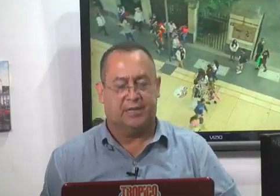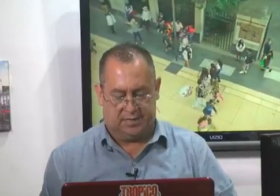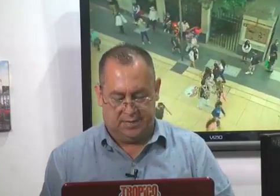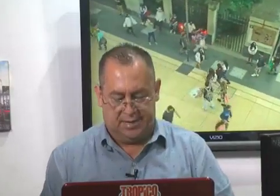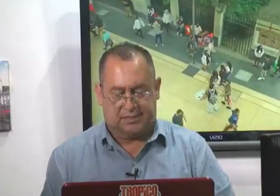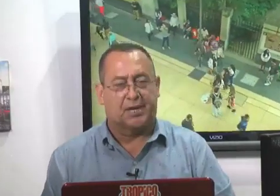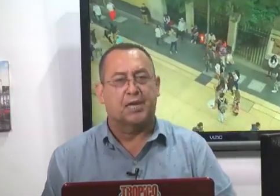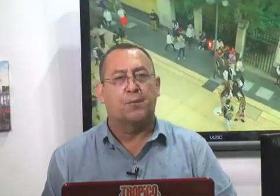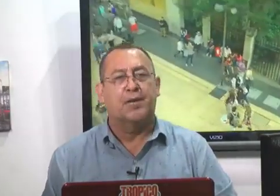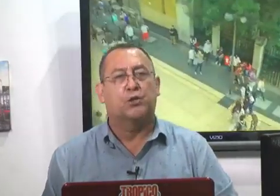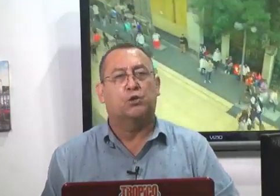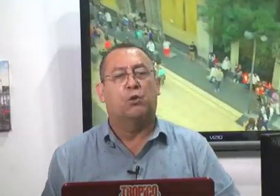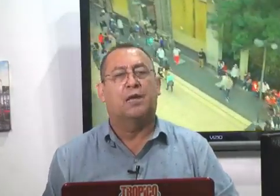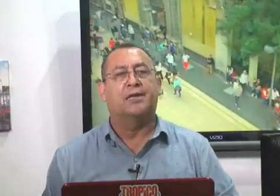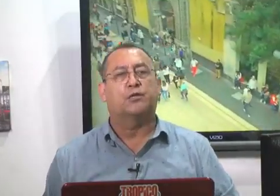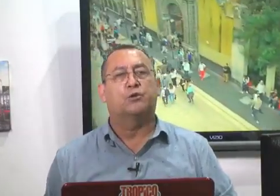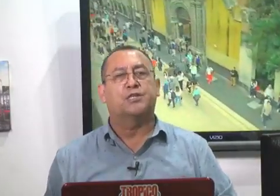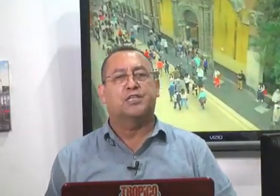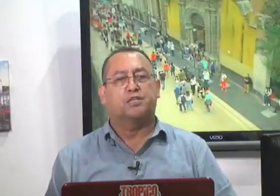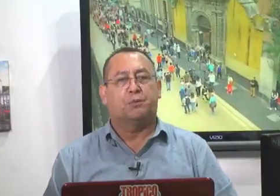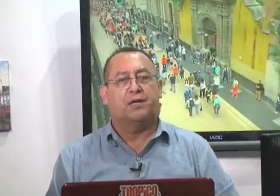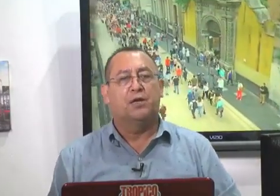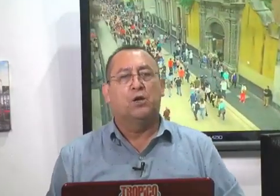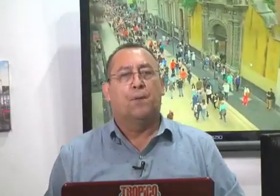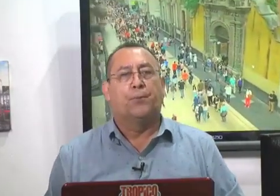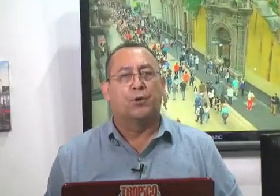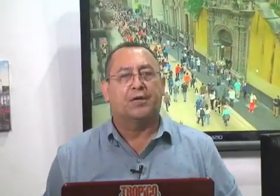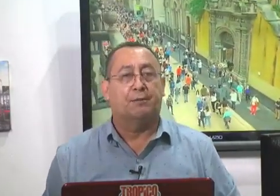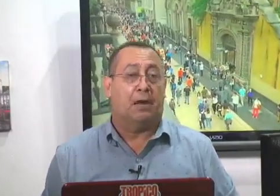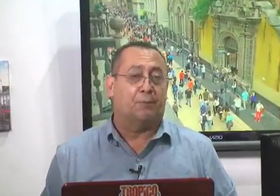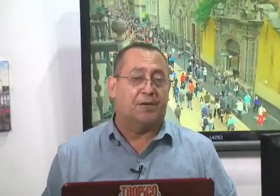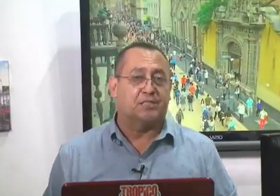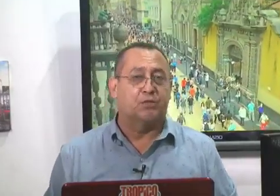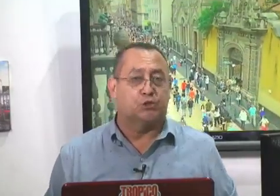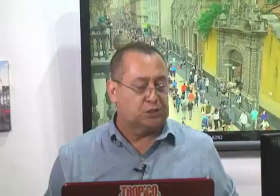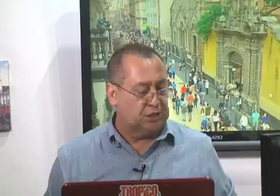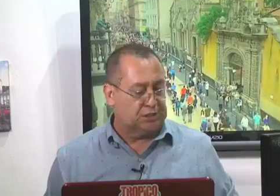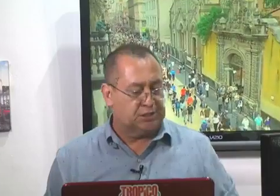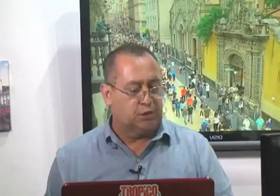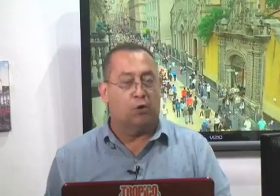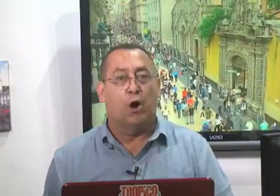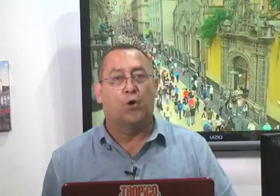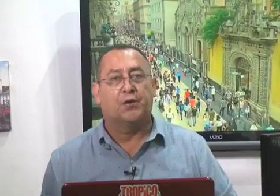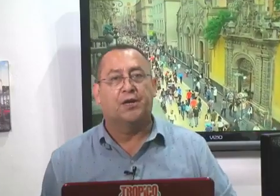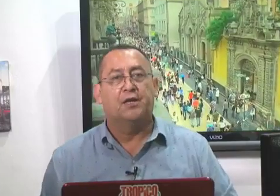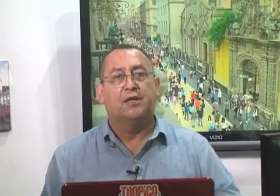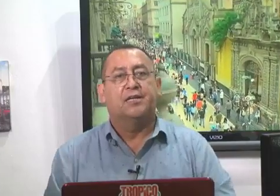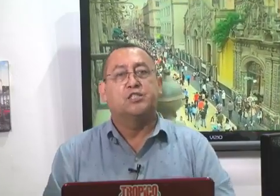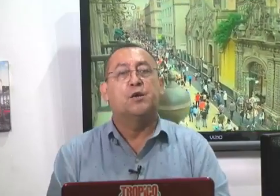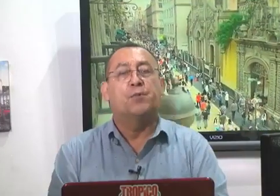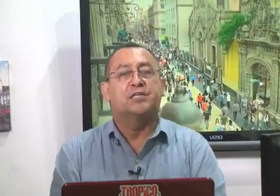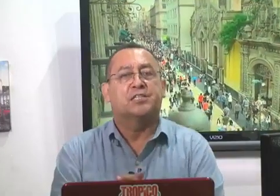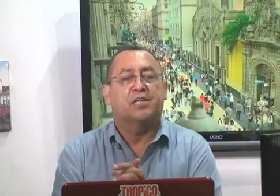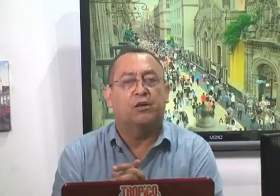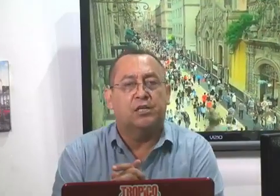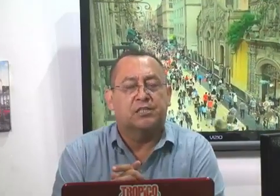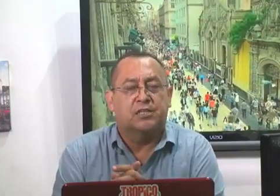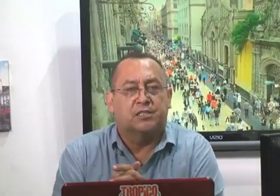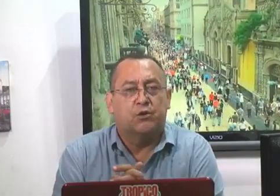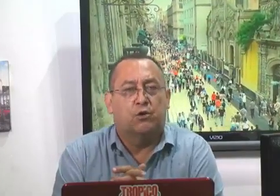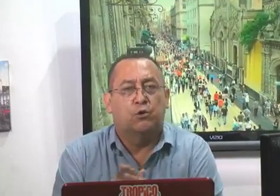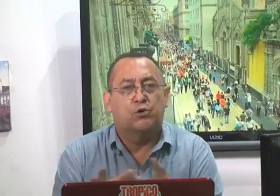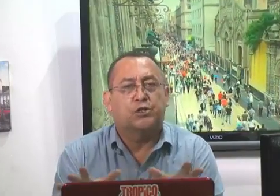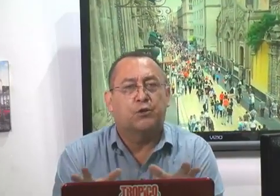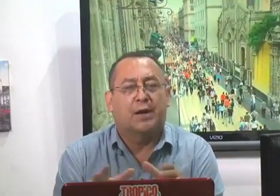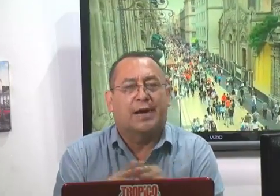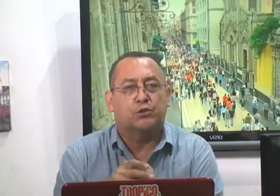este extrañamiento al director de Césped, porque al parecer, no sé si dio la orden y simple y